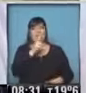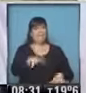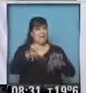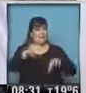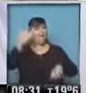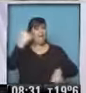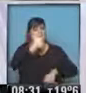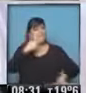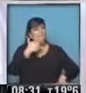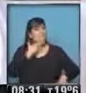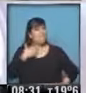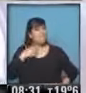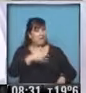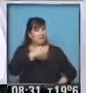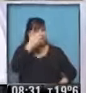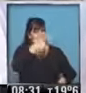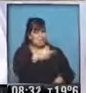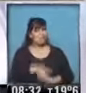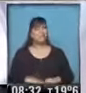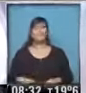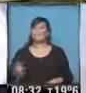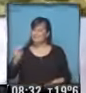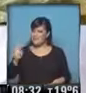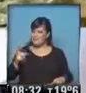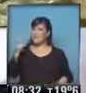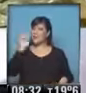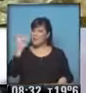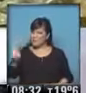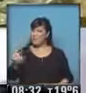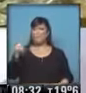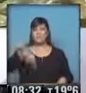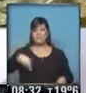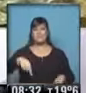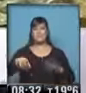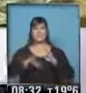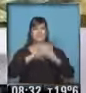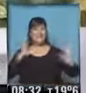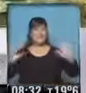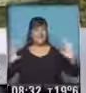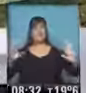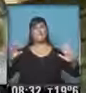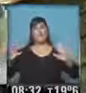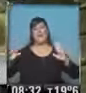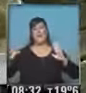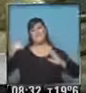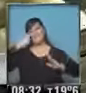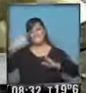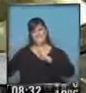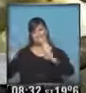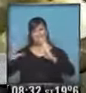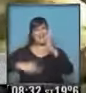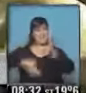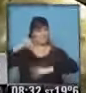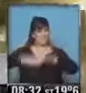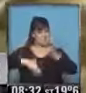para contarnos ahora, Ariel? Bueno, como ustedes están viendo, estamos en la etapa ya de finalización de la elaboración de